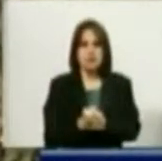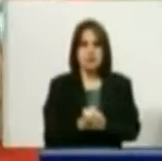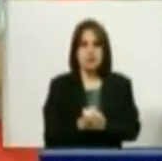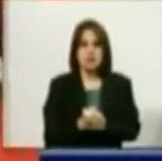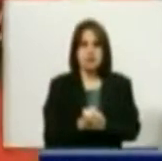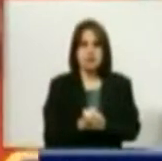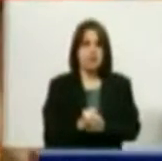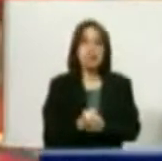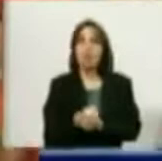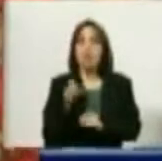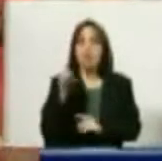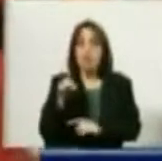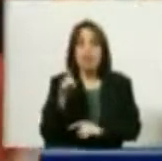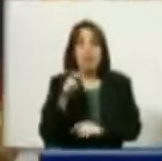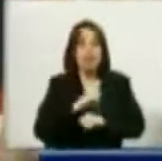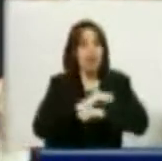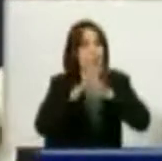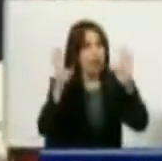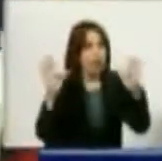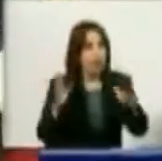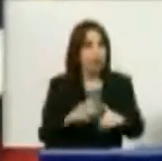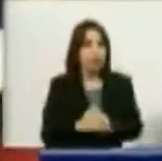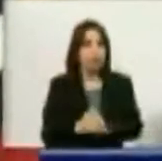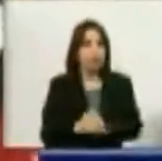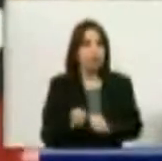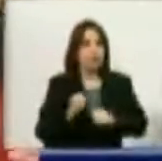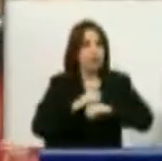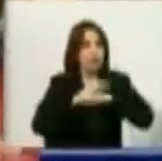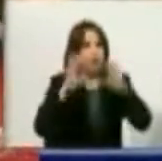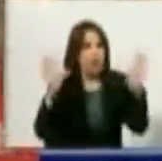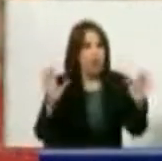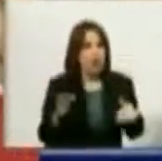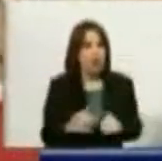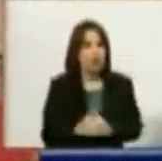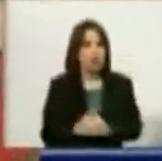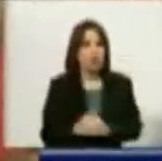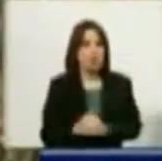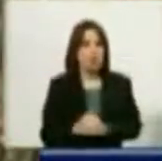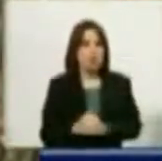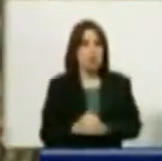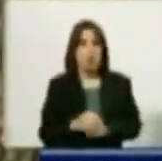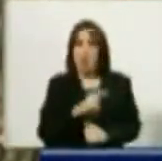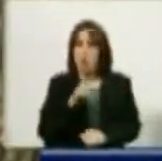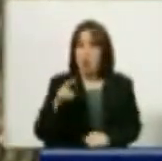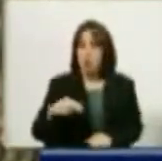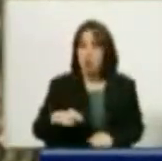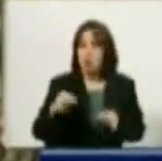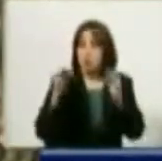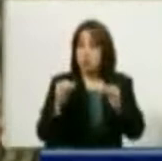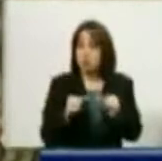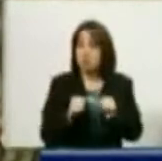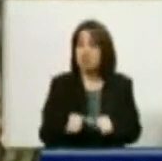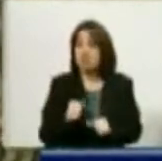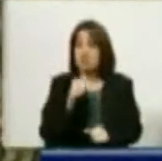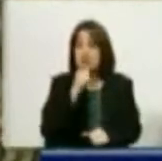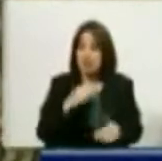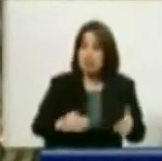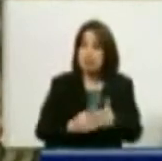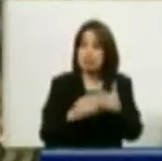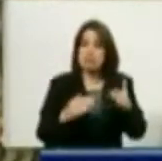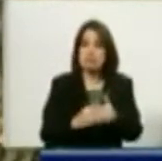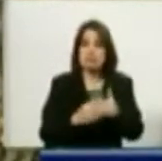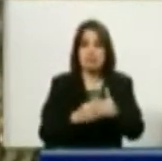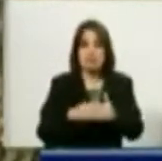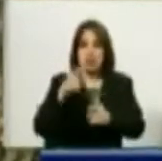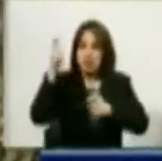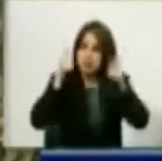y tener claro tener claro tener claro nuestra posición Y quién es el enemigo Aquí está el comandante